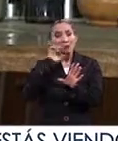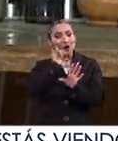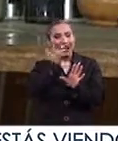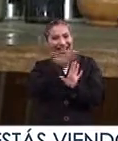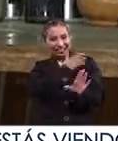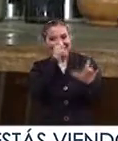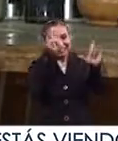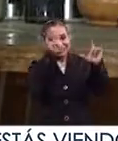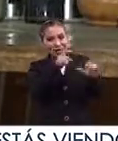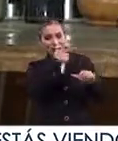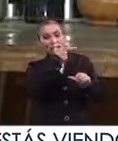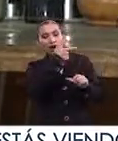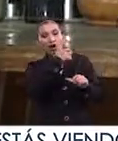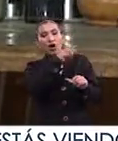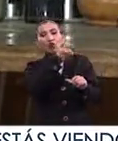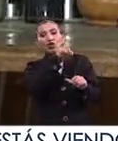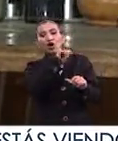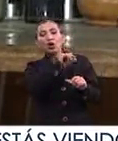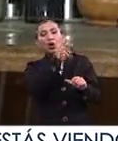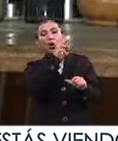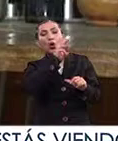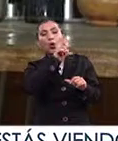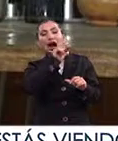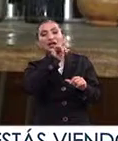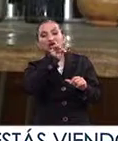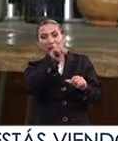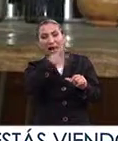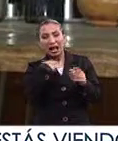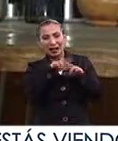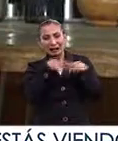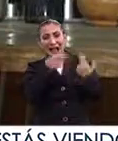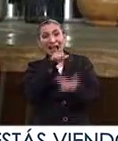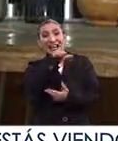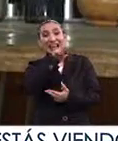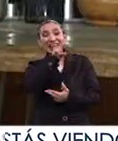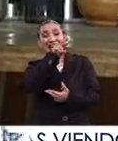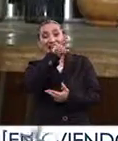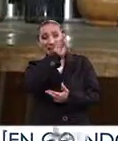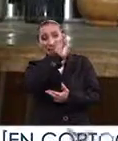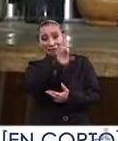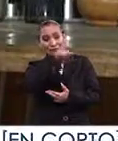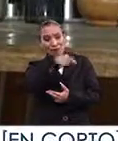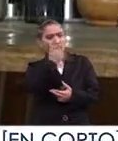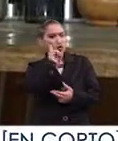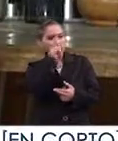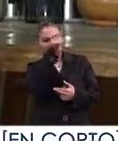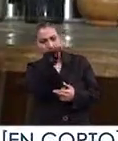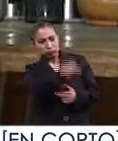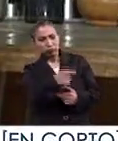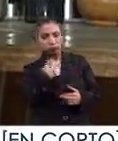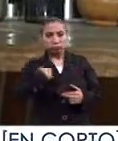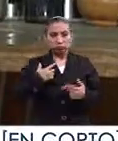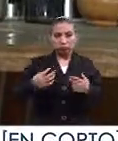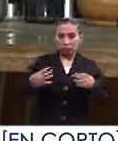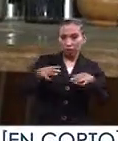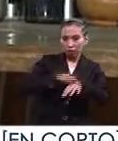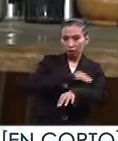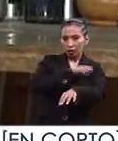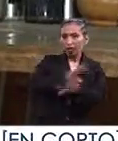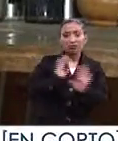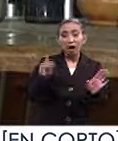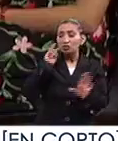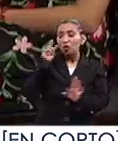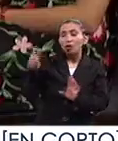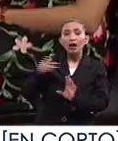mujer que retrató Gordon Wasson para la revista Life, que era un mujerón, una energía increíble. Yo